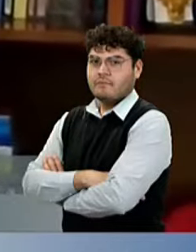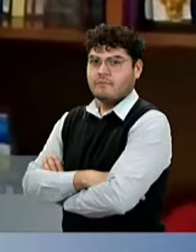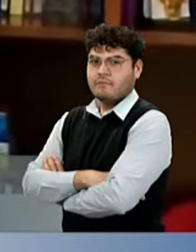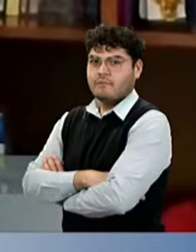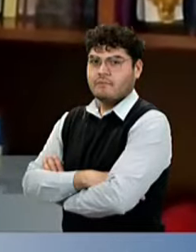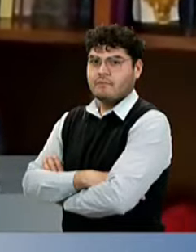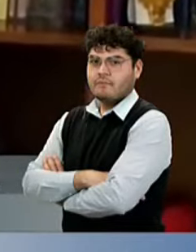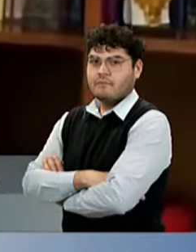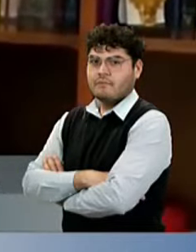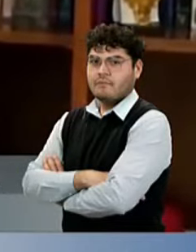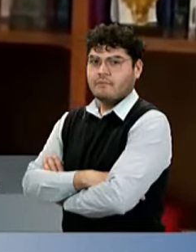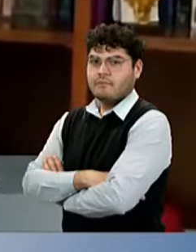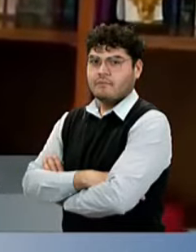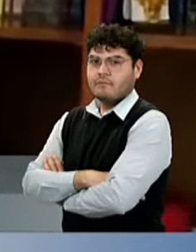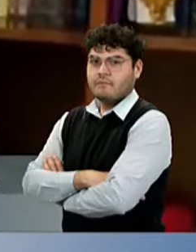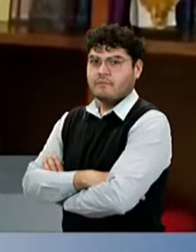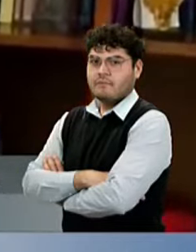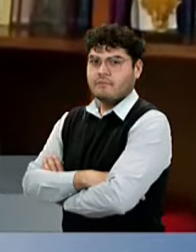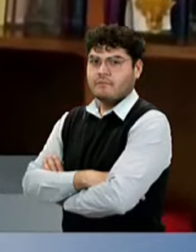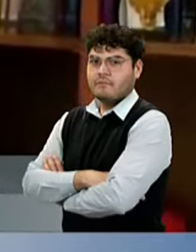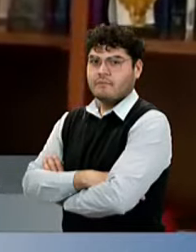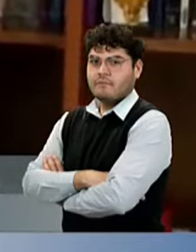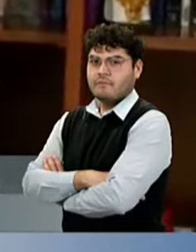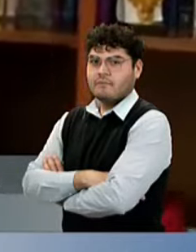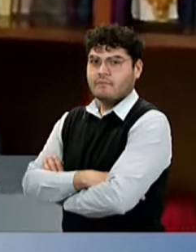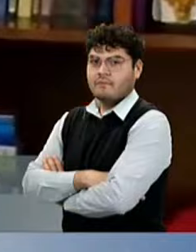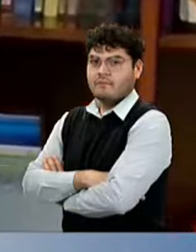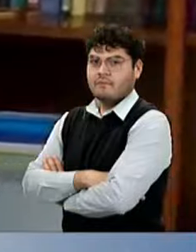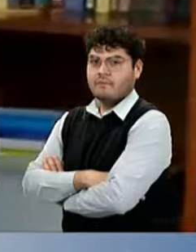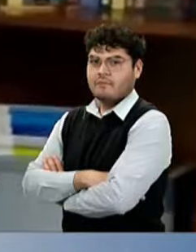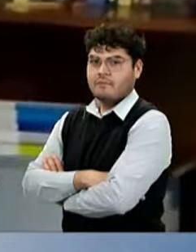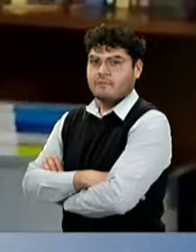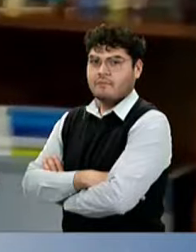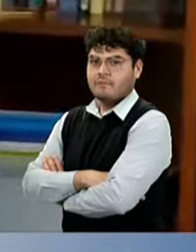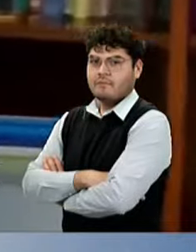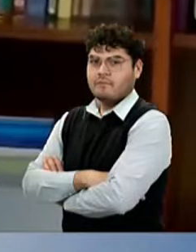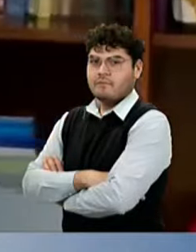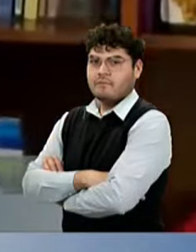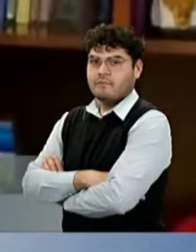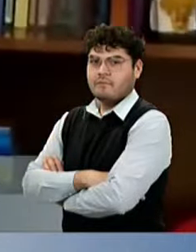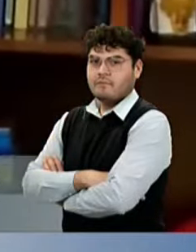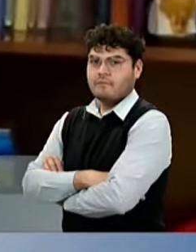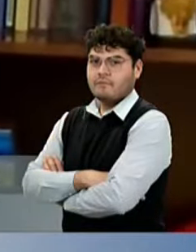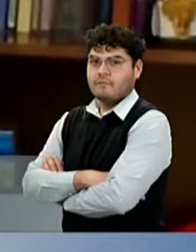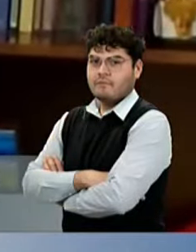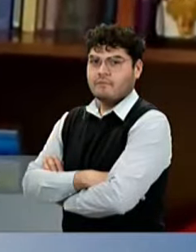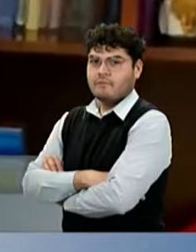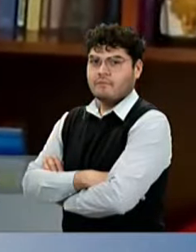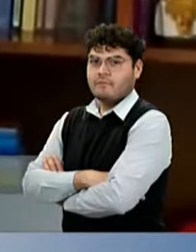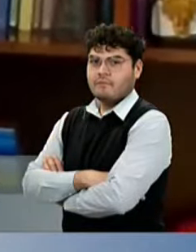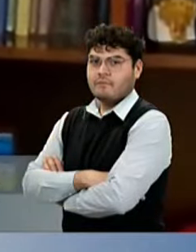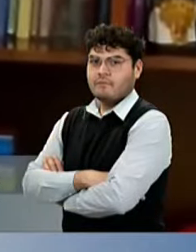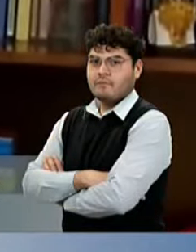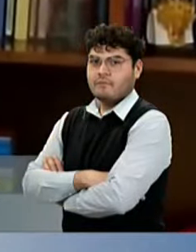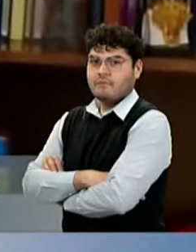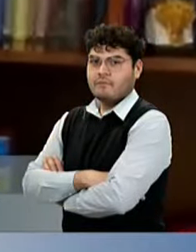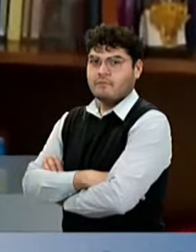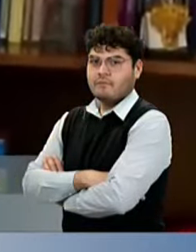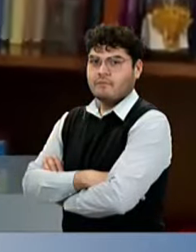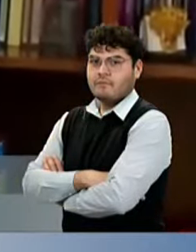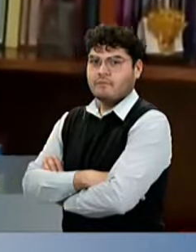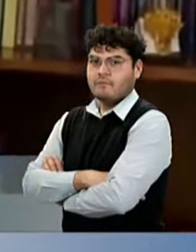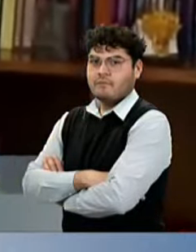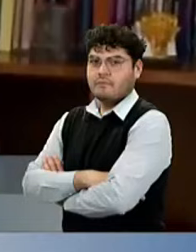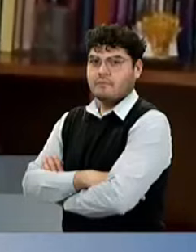sociedades mencionadas anteriormente y que suman más de 235 millones de pesos. El abogado defensor de Daniel